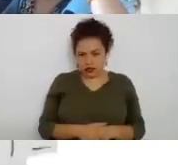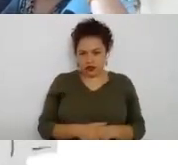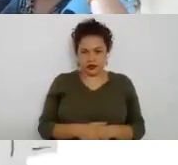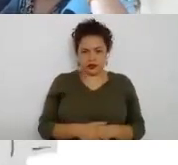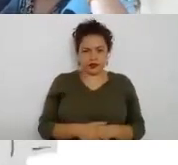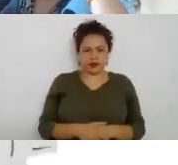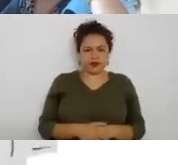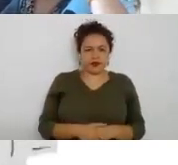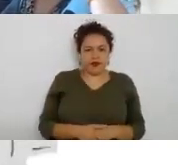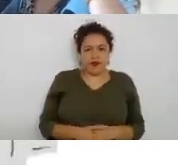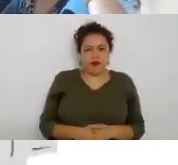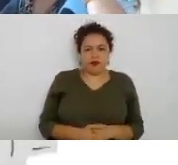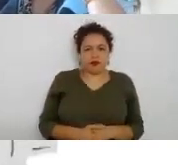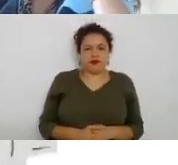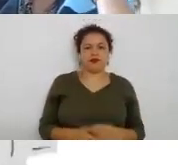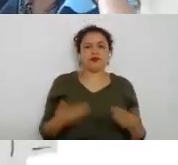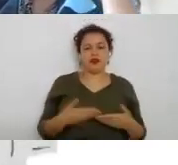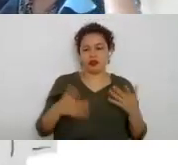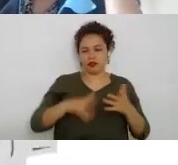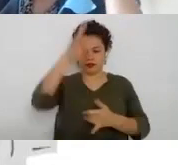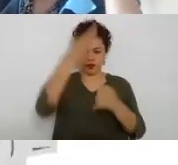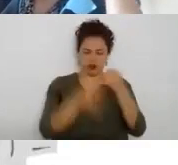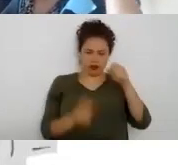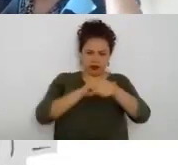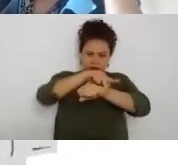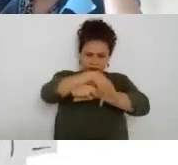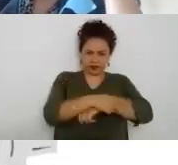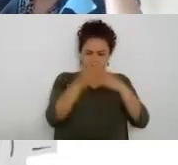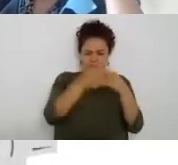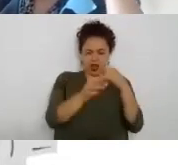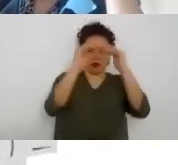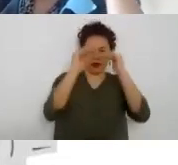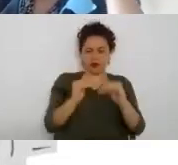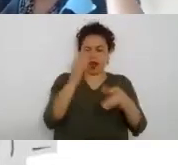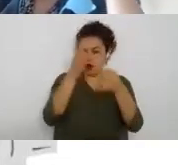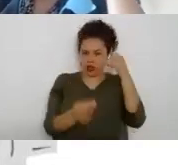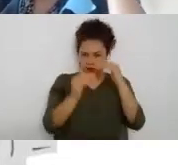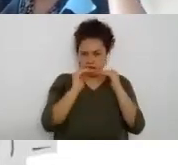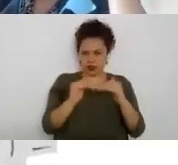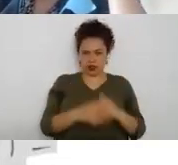En este caso, ¿recordarán la última capa de la piel que habíamos comentado?